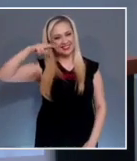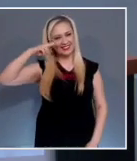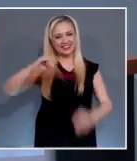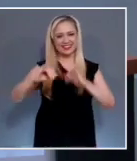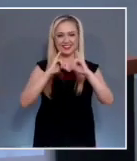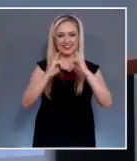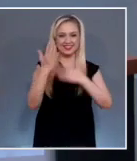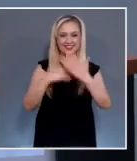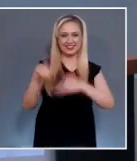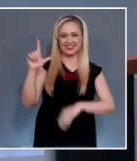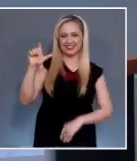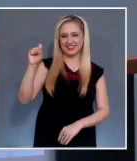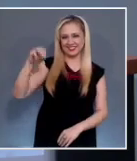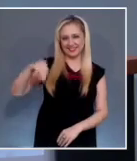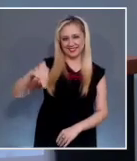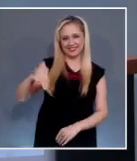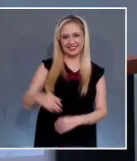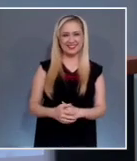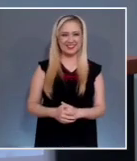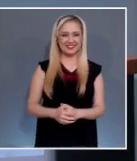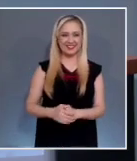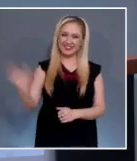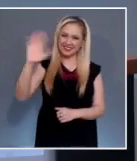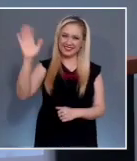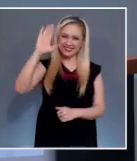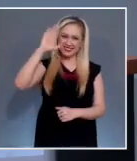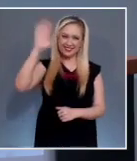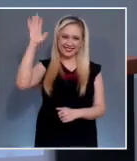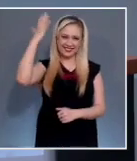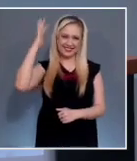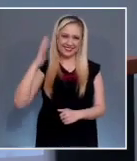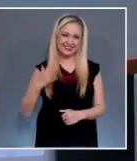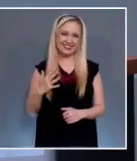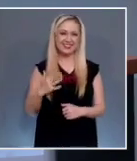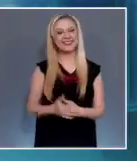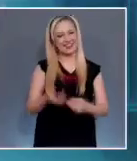señas mexicana. Hola, Nidia. Y es así como iniciamos.